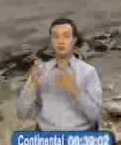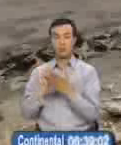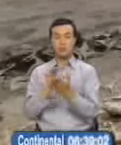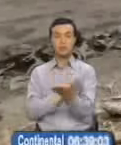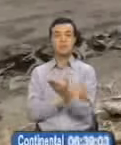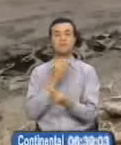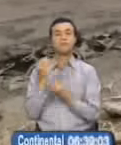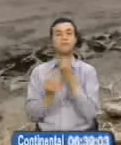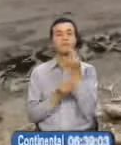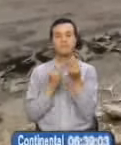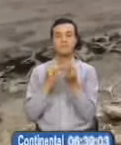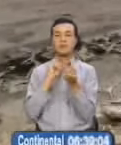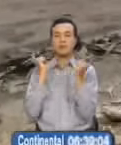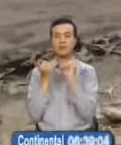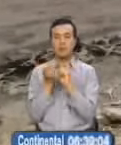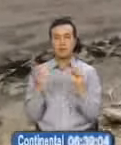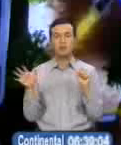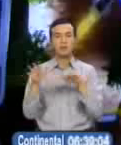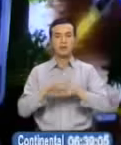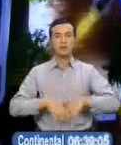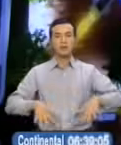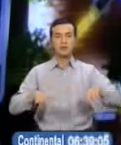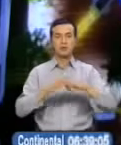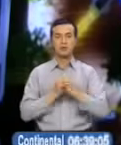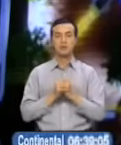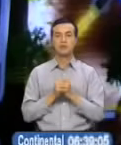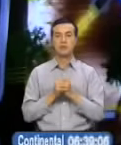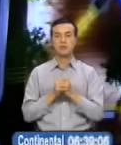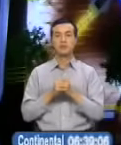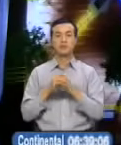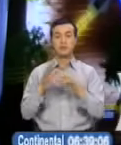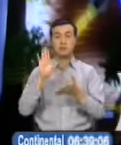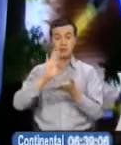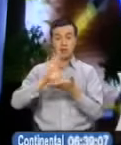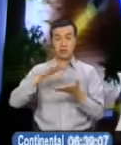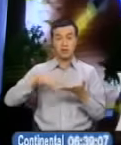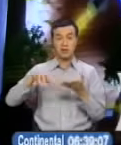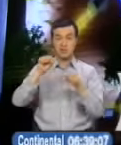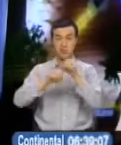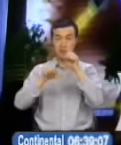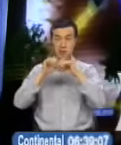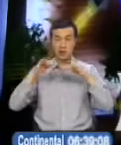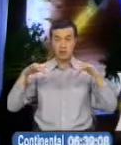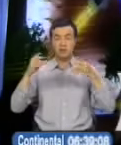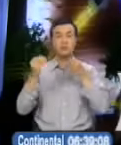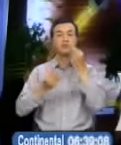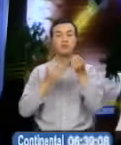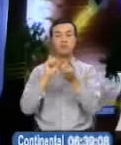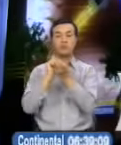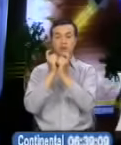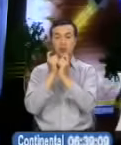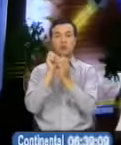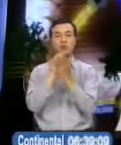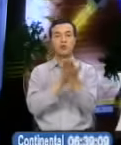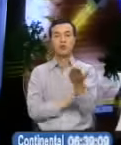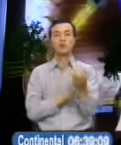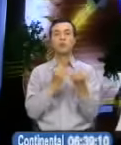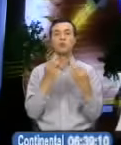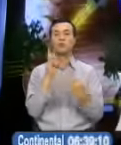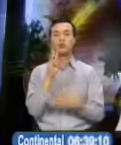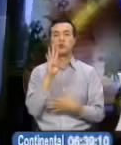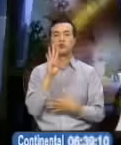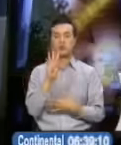proyectos, se espera una regeneración del sector. La regeneración urbana contempla un proyecto original de